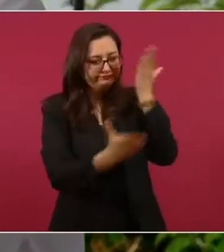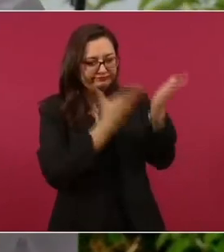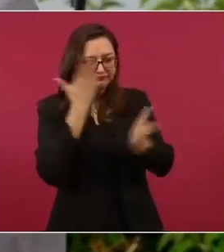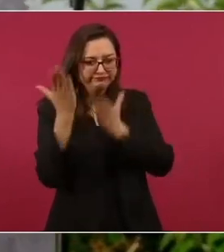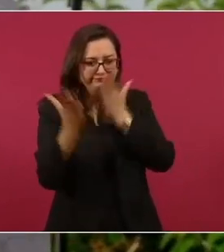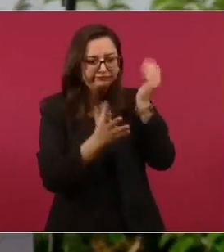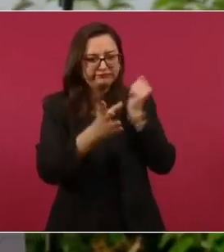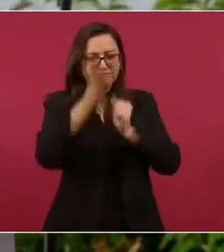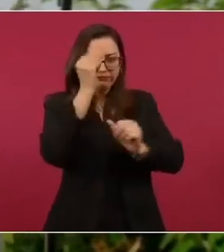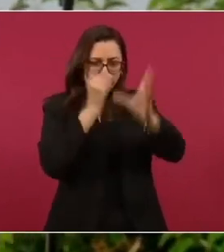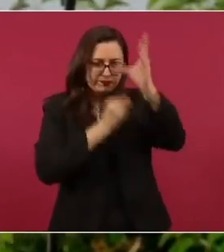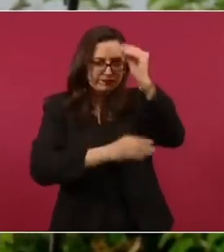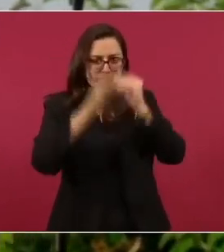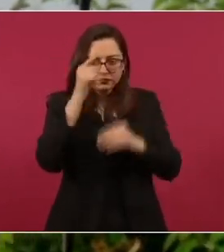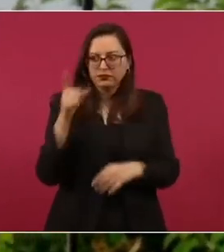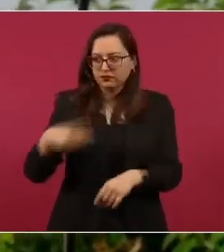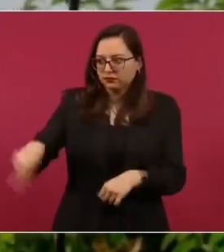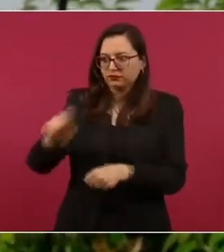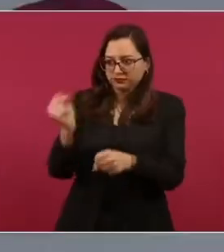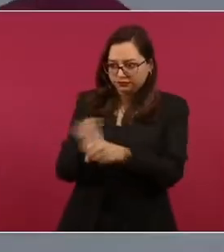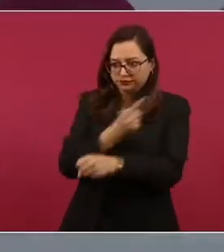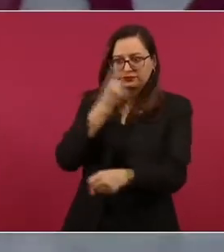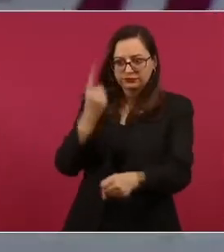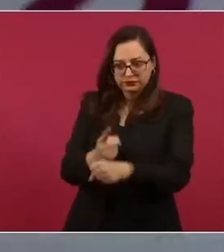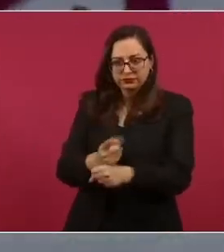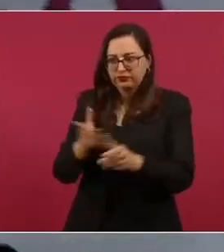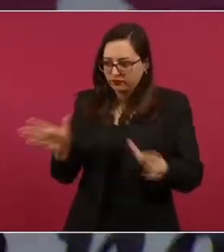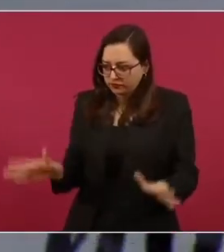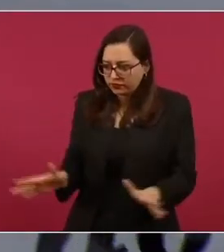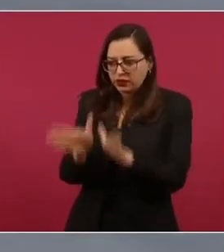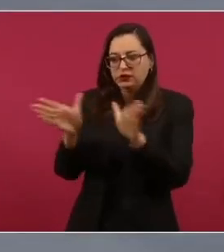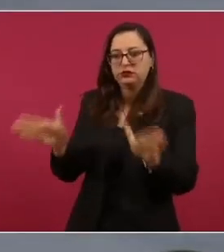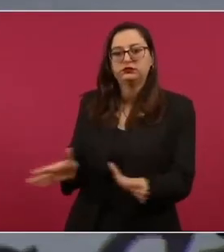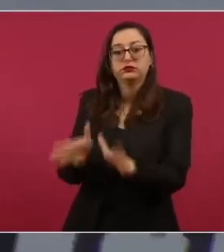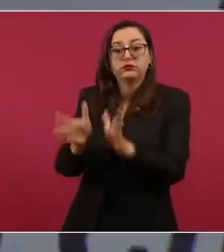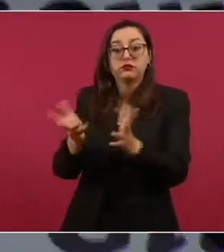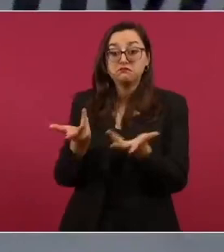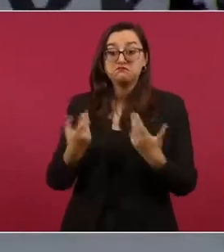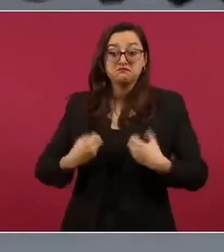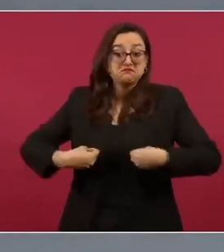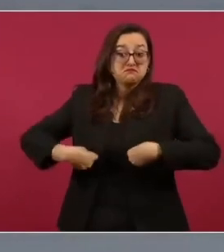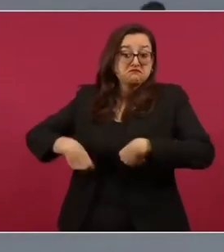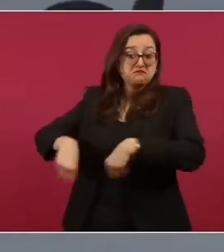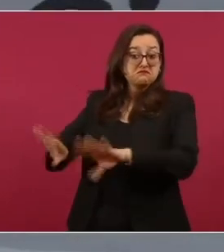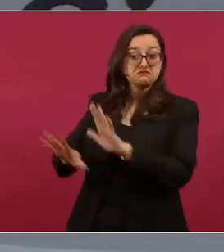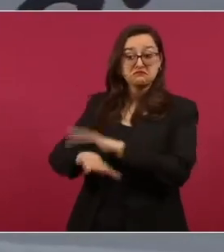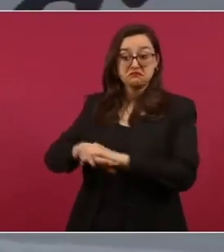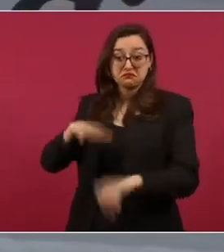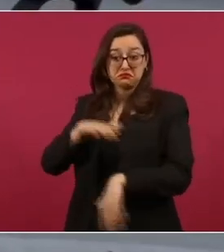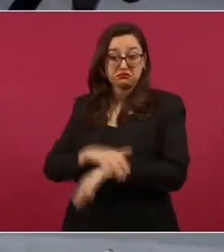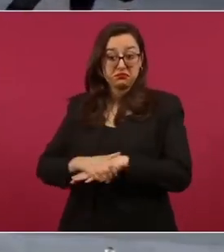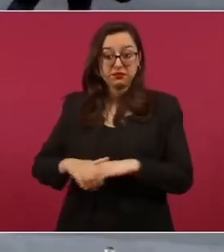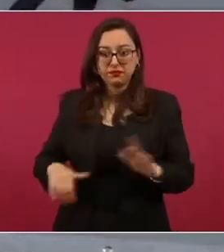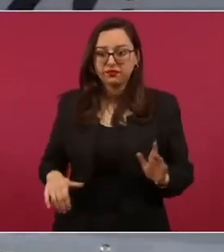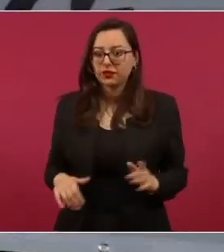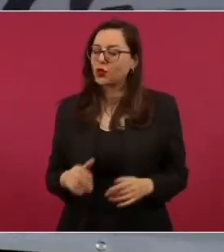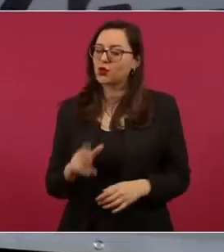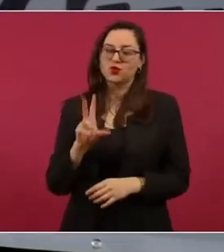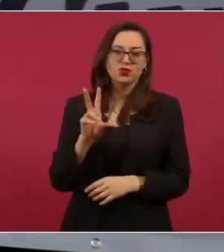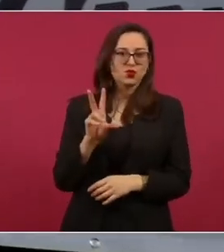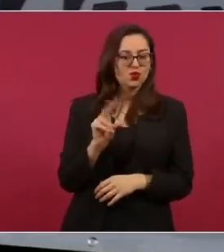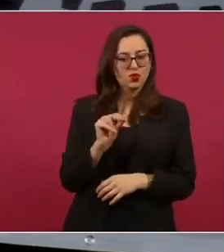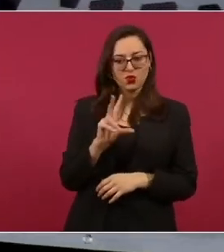no queden desamparados, que si no tienen la